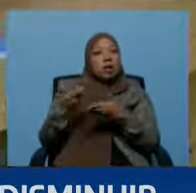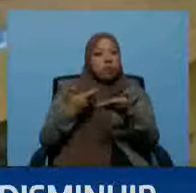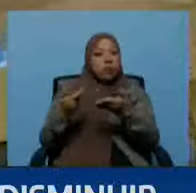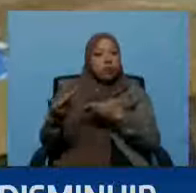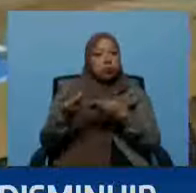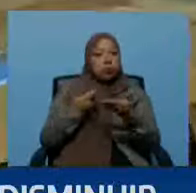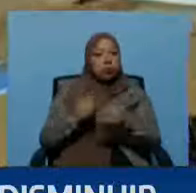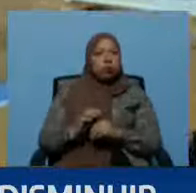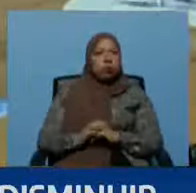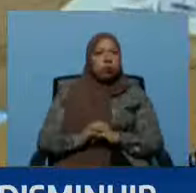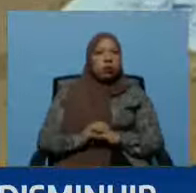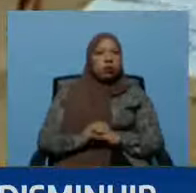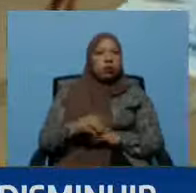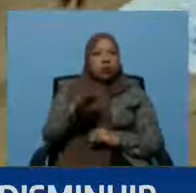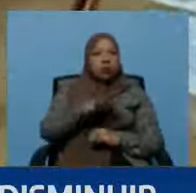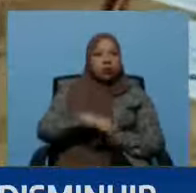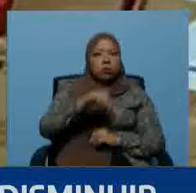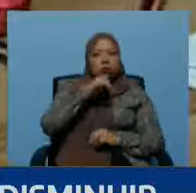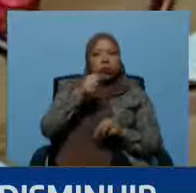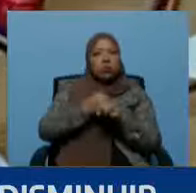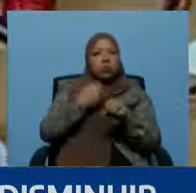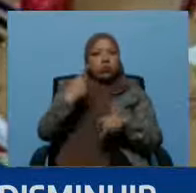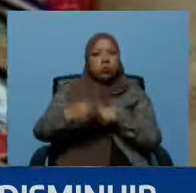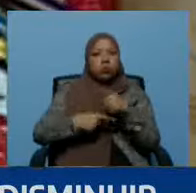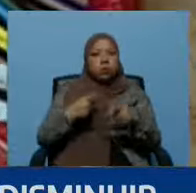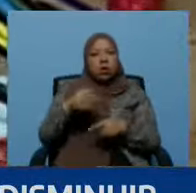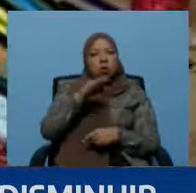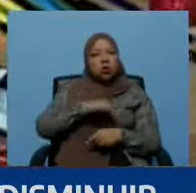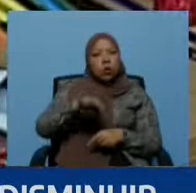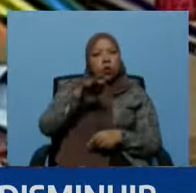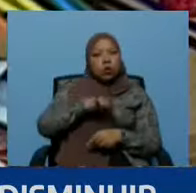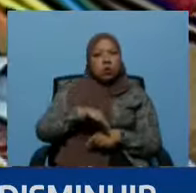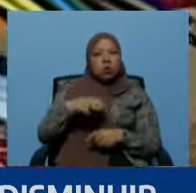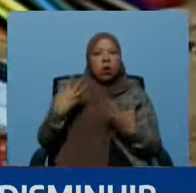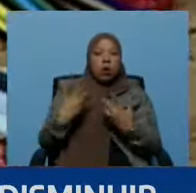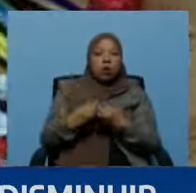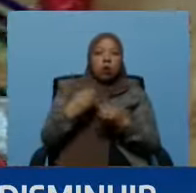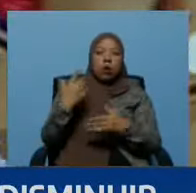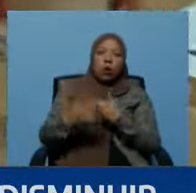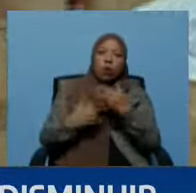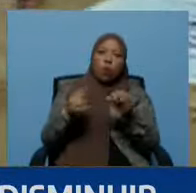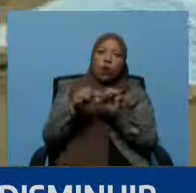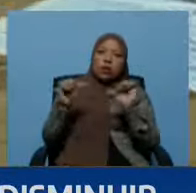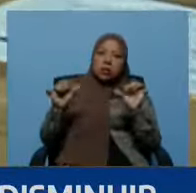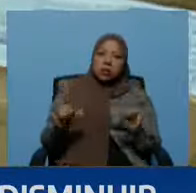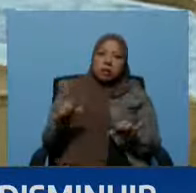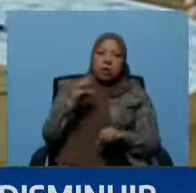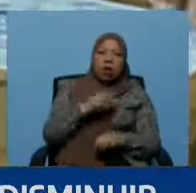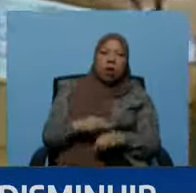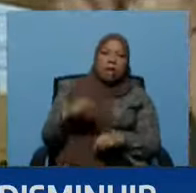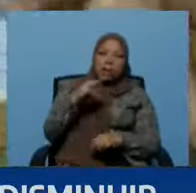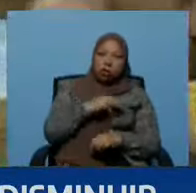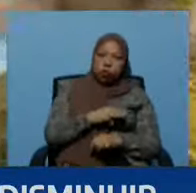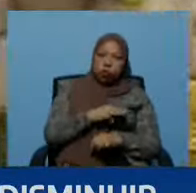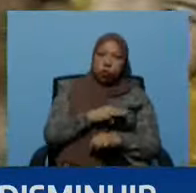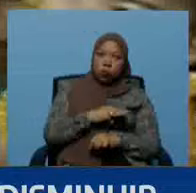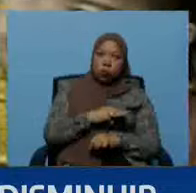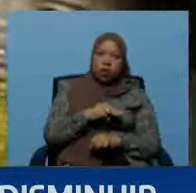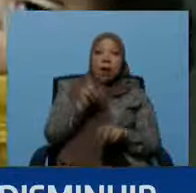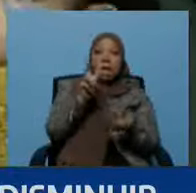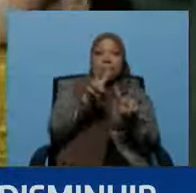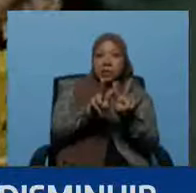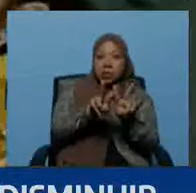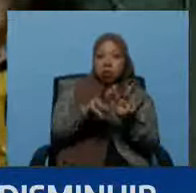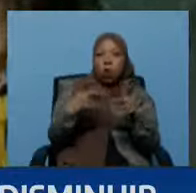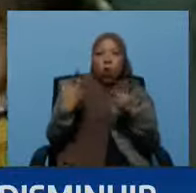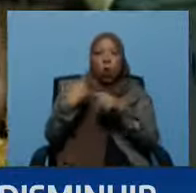la Vicepresidencia Sectorial en el área social, acompañamos al sistema de misiones y grandes misiones, y hoy más que nunca,